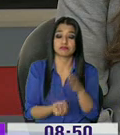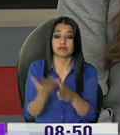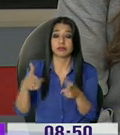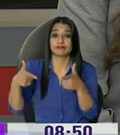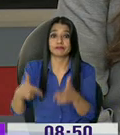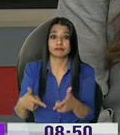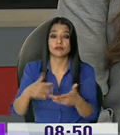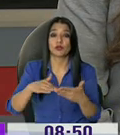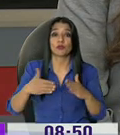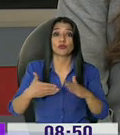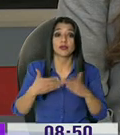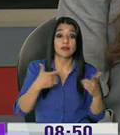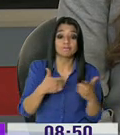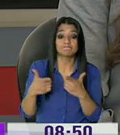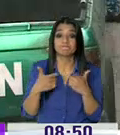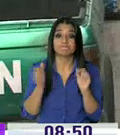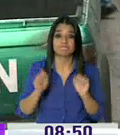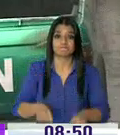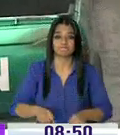epidemiológicos comunitarios.